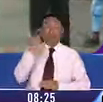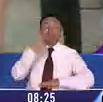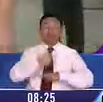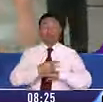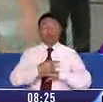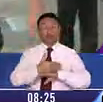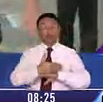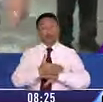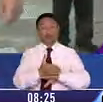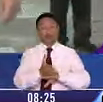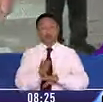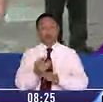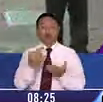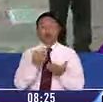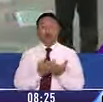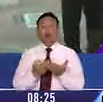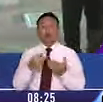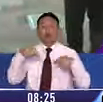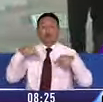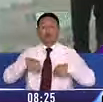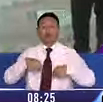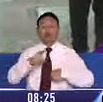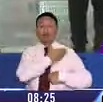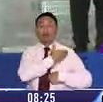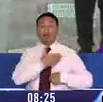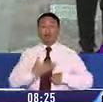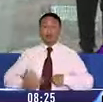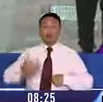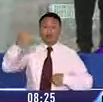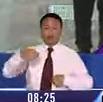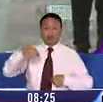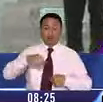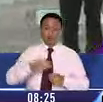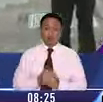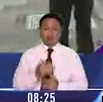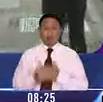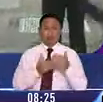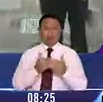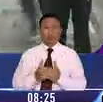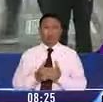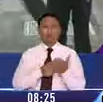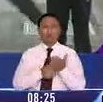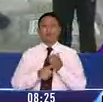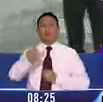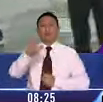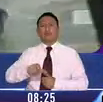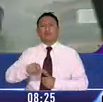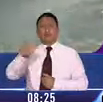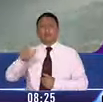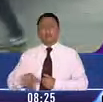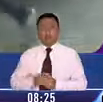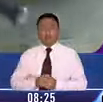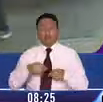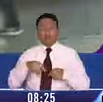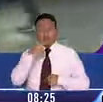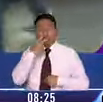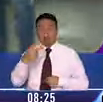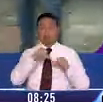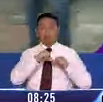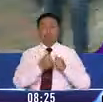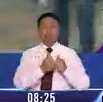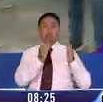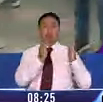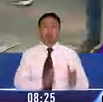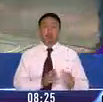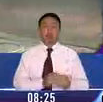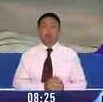reunión acá en el Palacio de Carondelet, porque de a poco han ido llegando ministros, también hemos visto algunos asambleístas, y lo que se espera pues